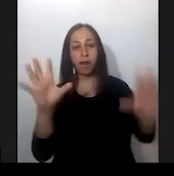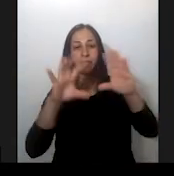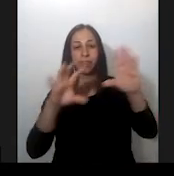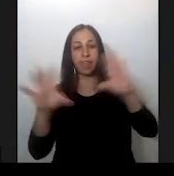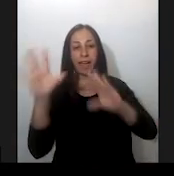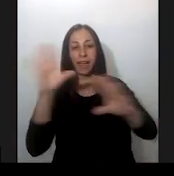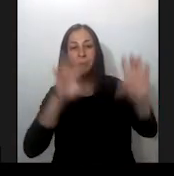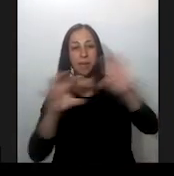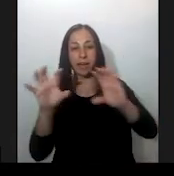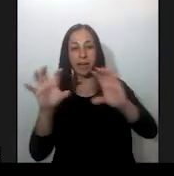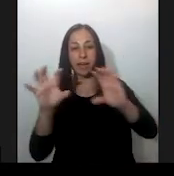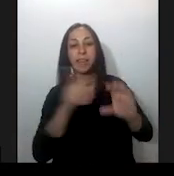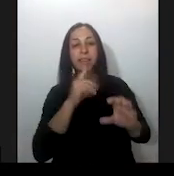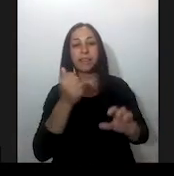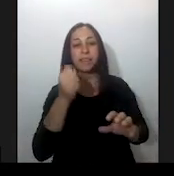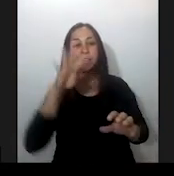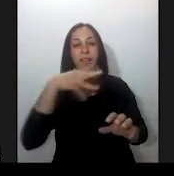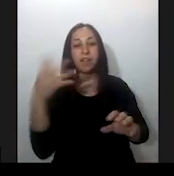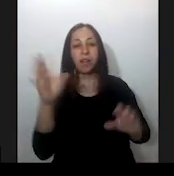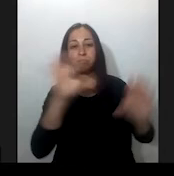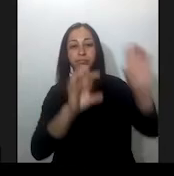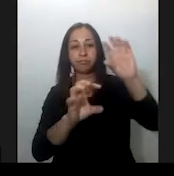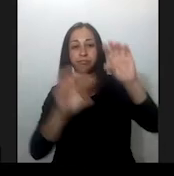ir diagramando nuestra tabla.